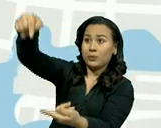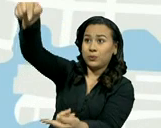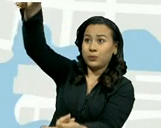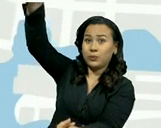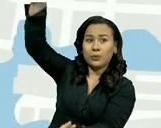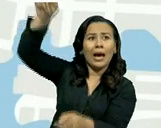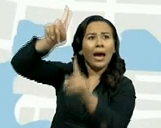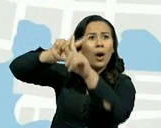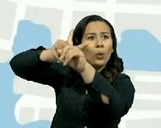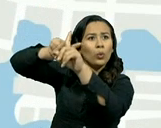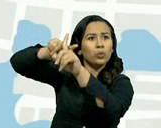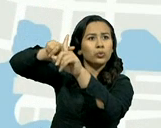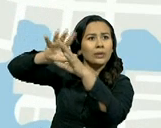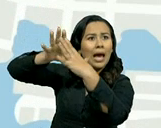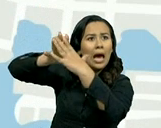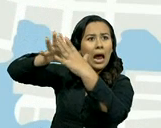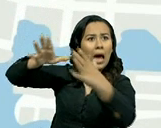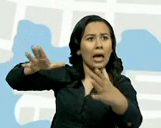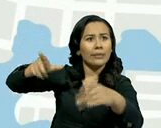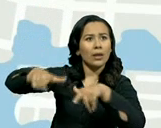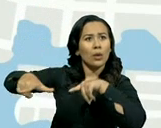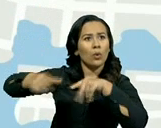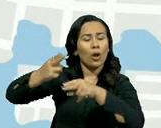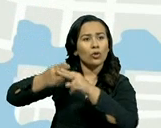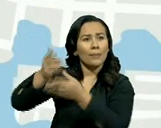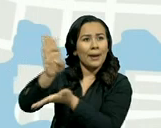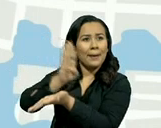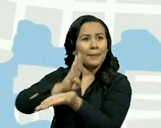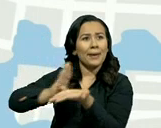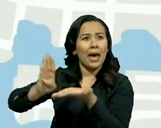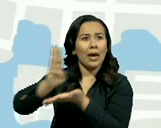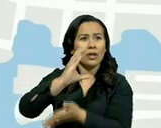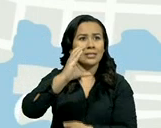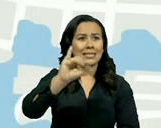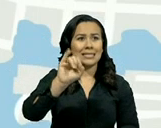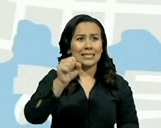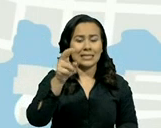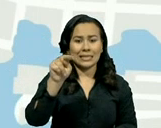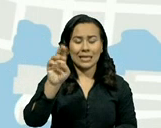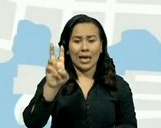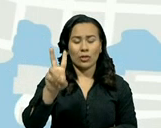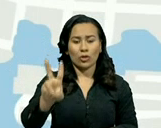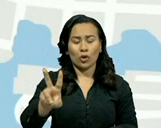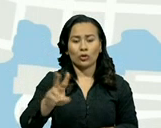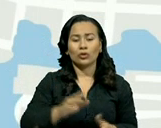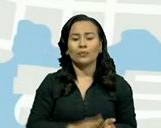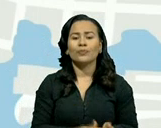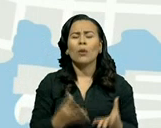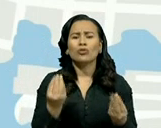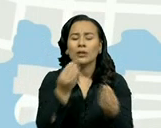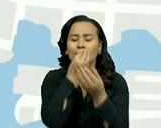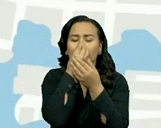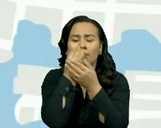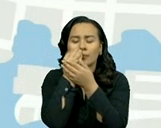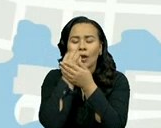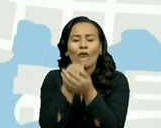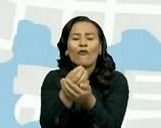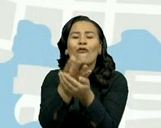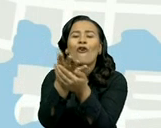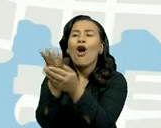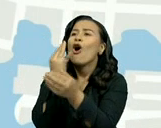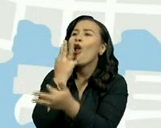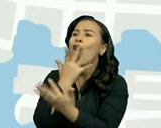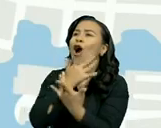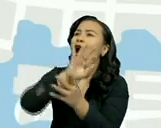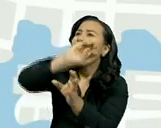Cristo del Consuelo. La imagen estará decorada con más de 25 mil flores de varios colores.